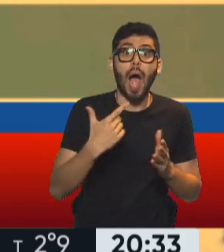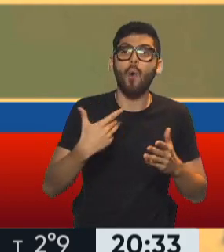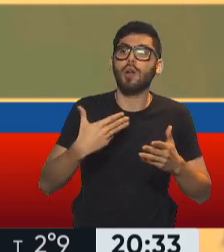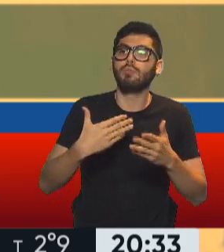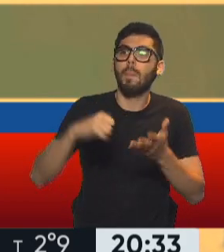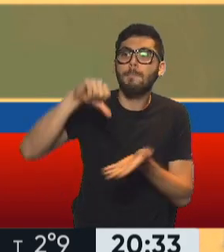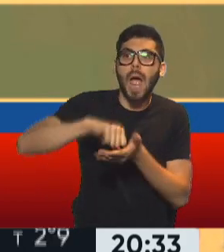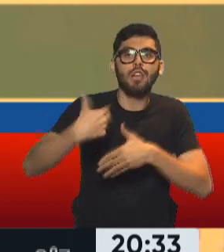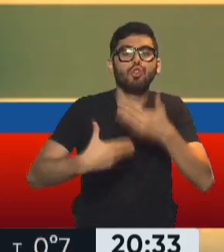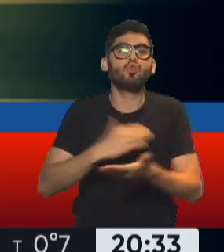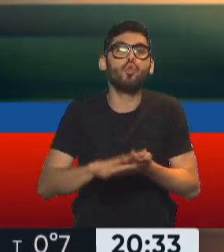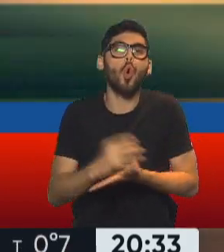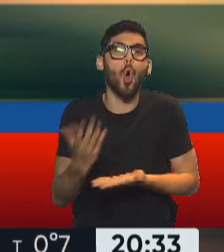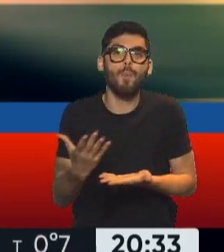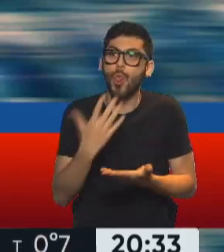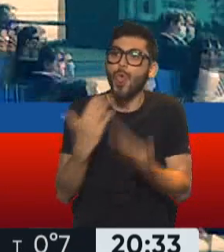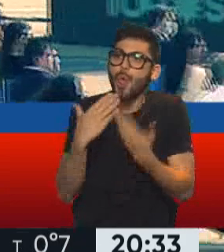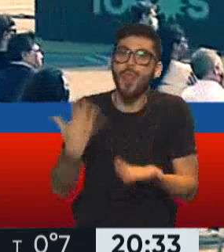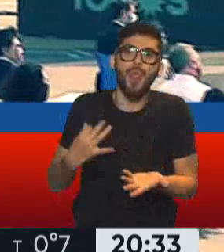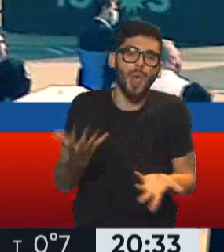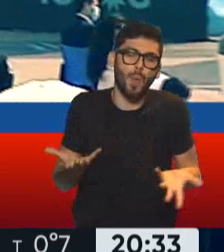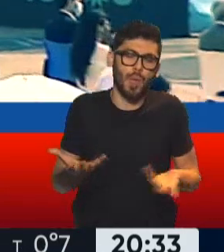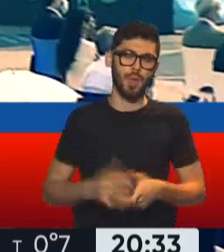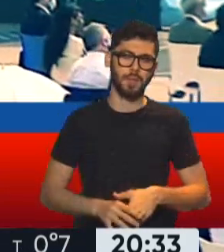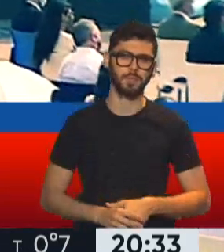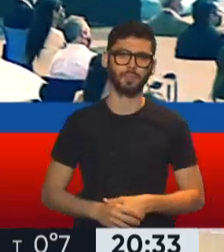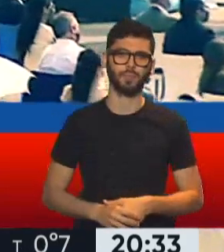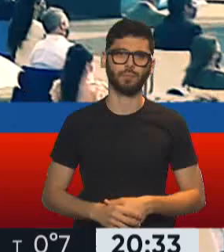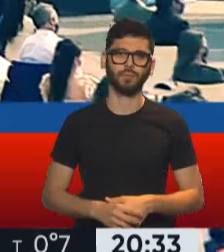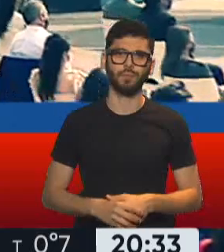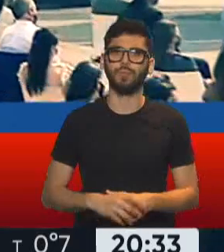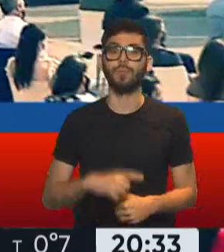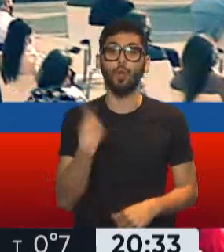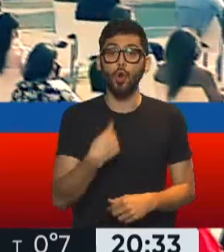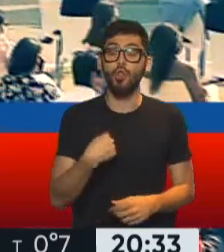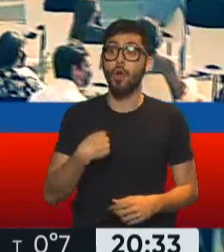Tenemos que poder dialogar, poder consensuar. Venimos a desendeudarnos